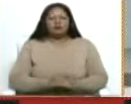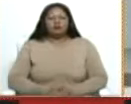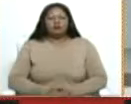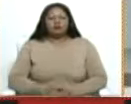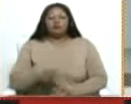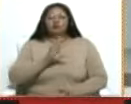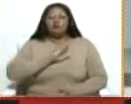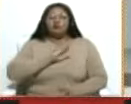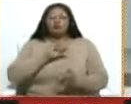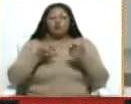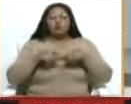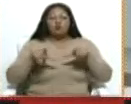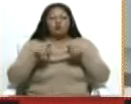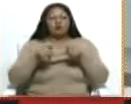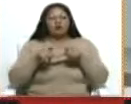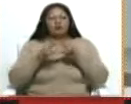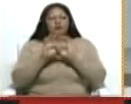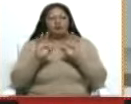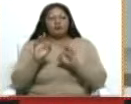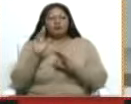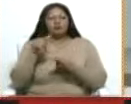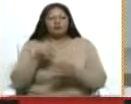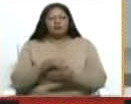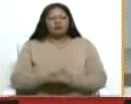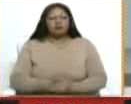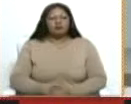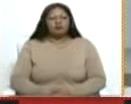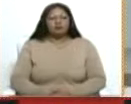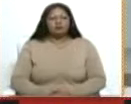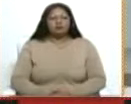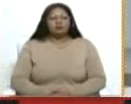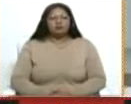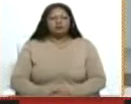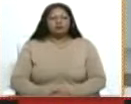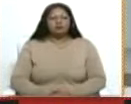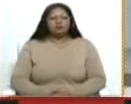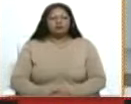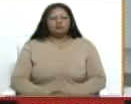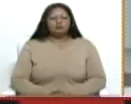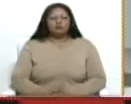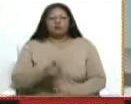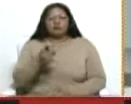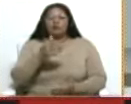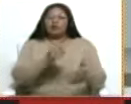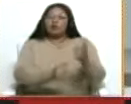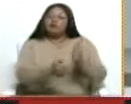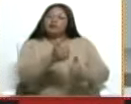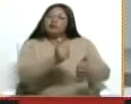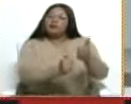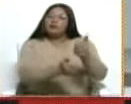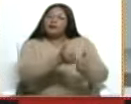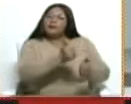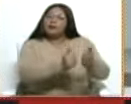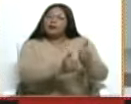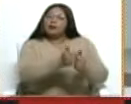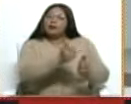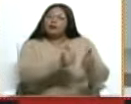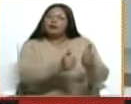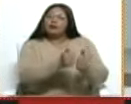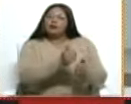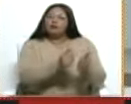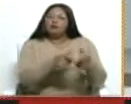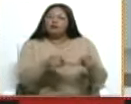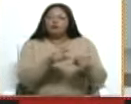propio escenario, que es su contexto. Por ejemplo, yo te diría, una persona que ordeña vacas, en un hato, ese